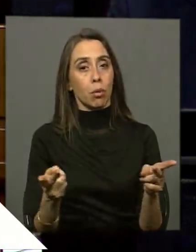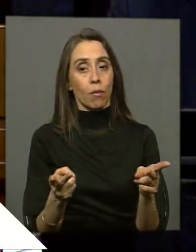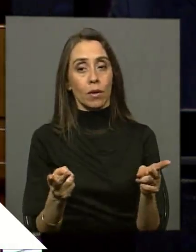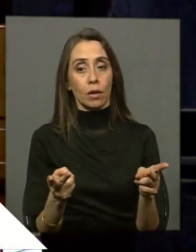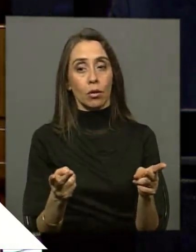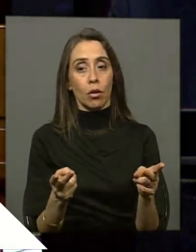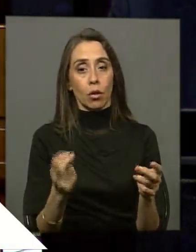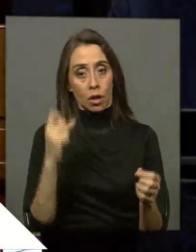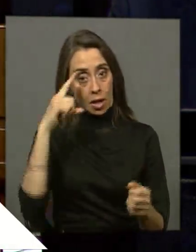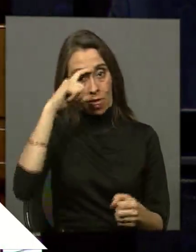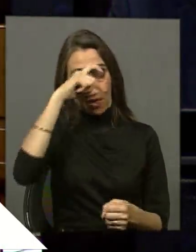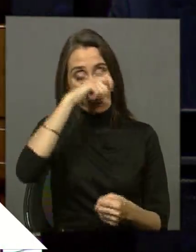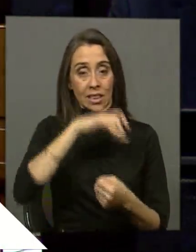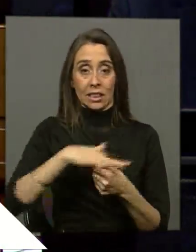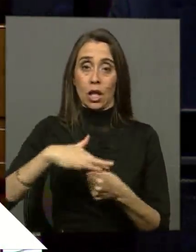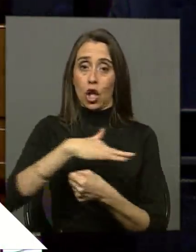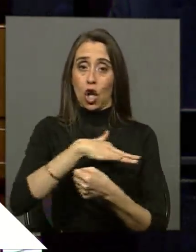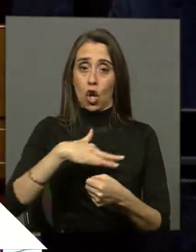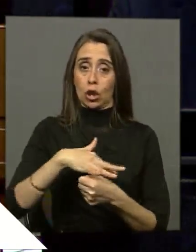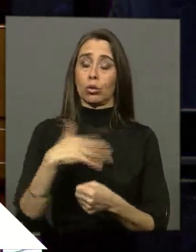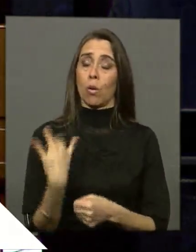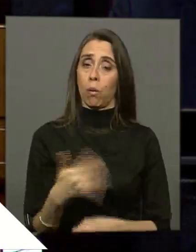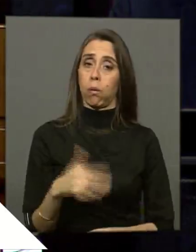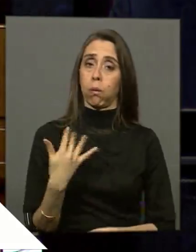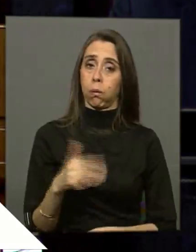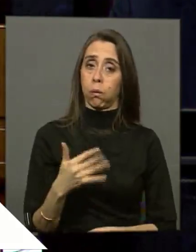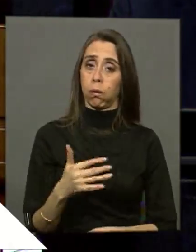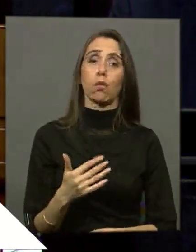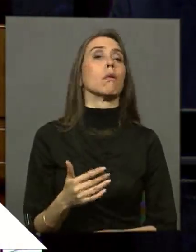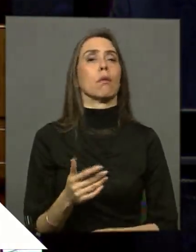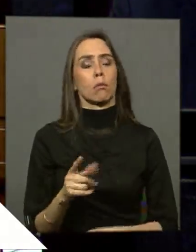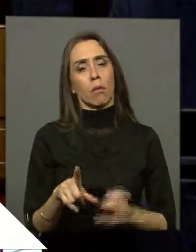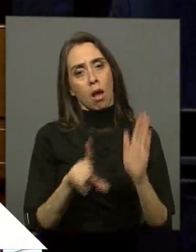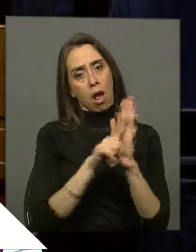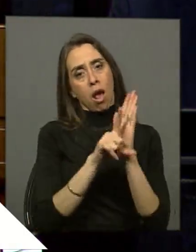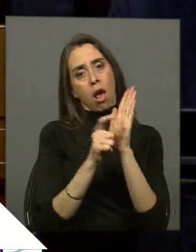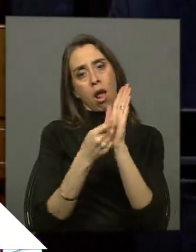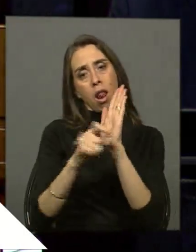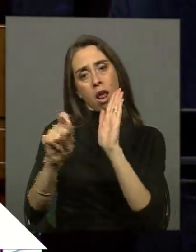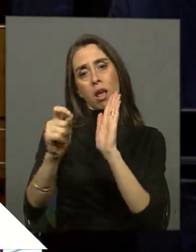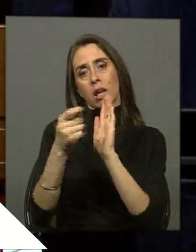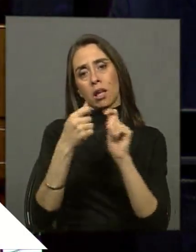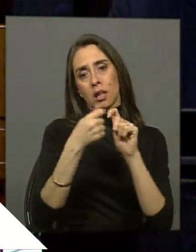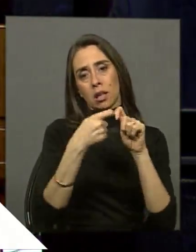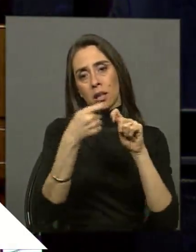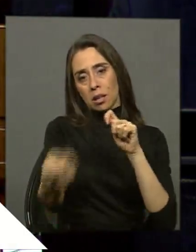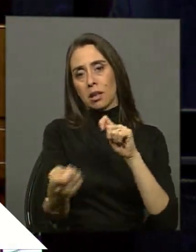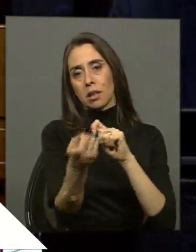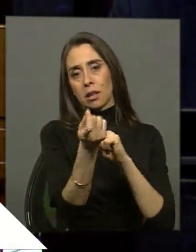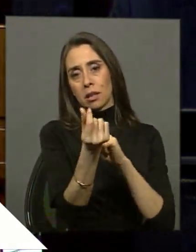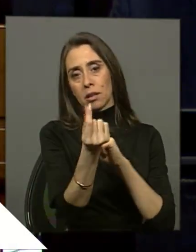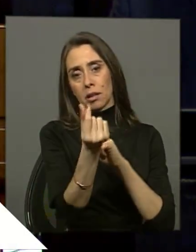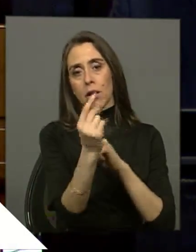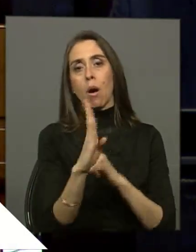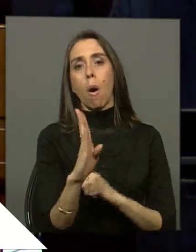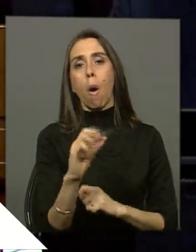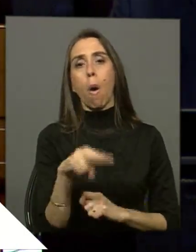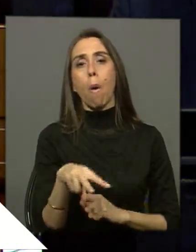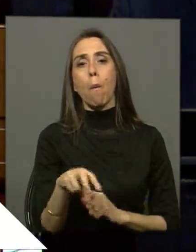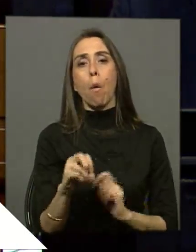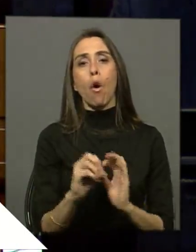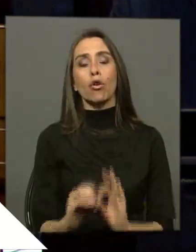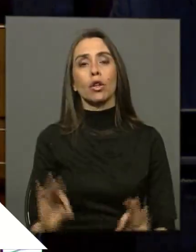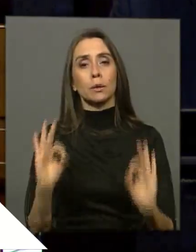condiciones bastante especiales y que legítimamente merecen un reconocimiento a través del otorgamiento de este bono especial.